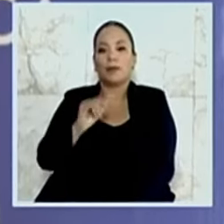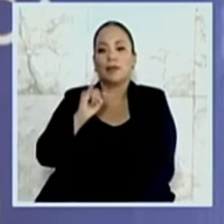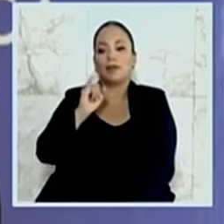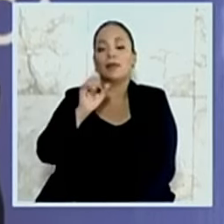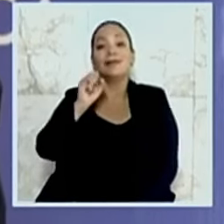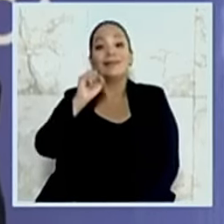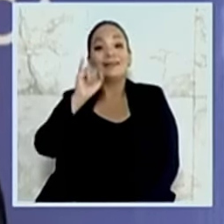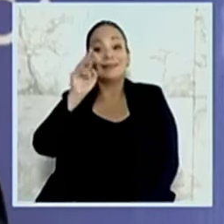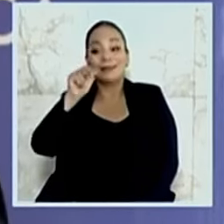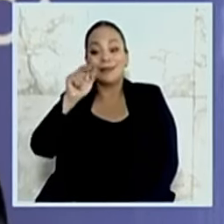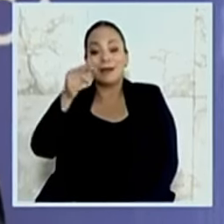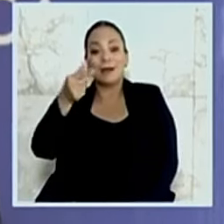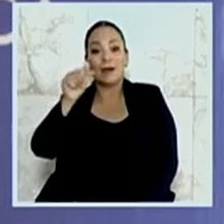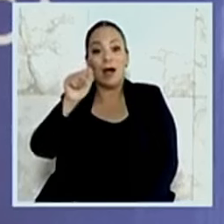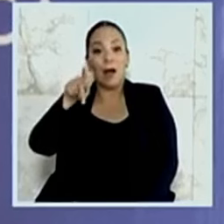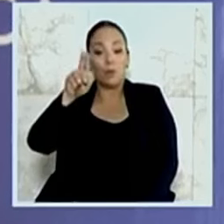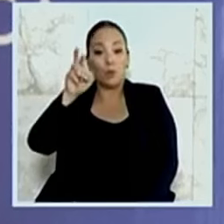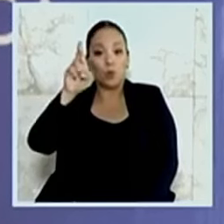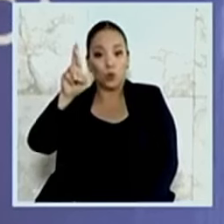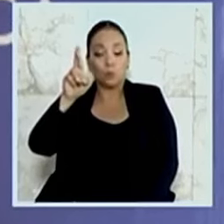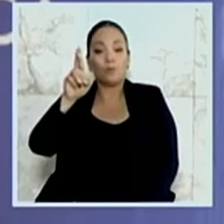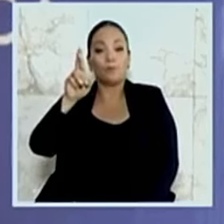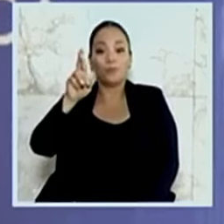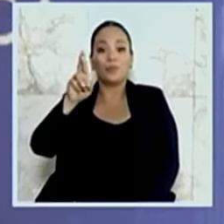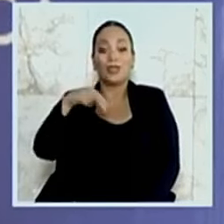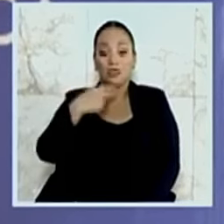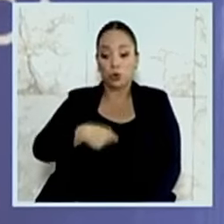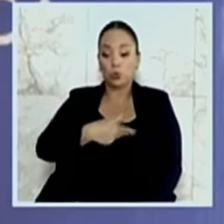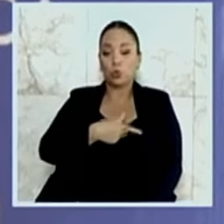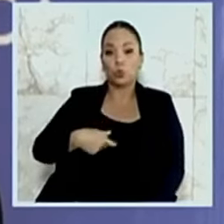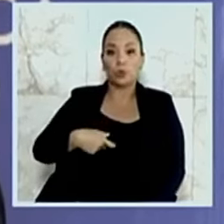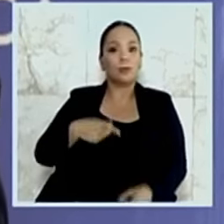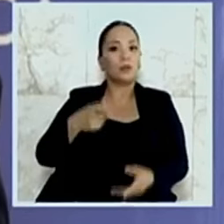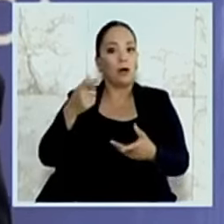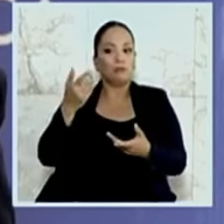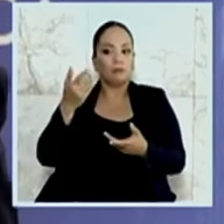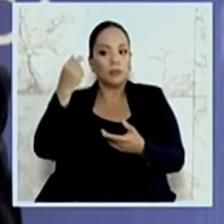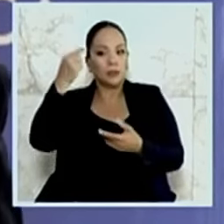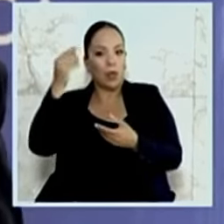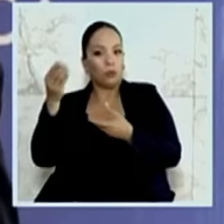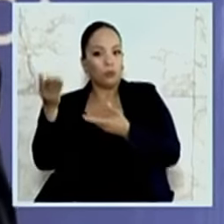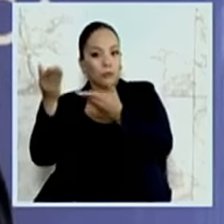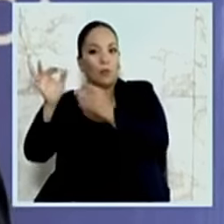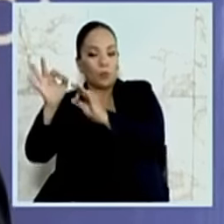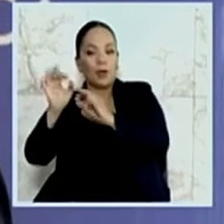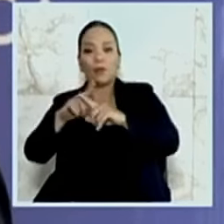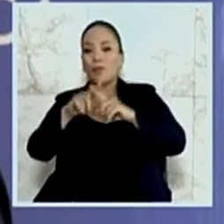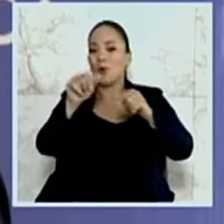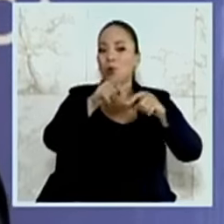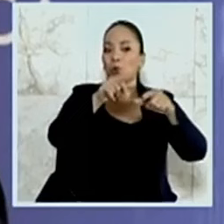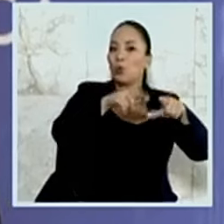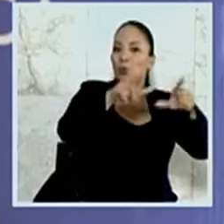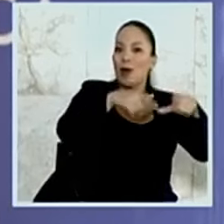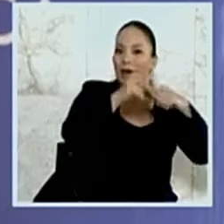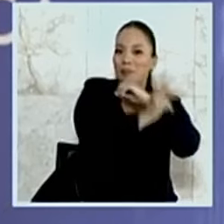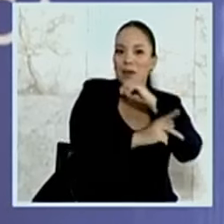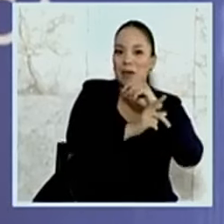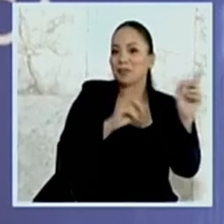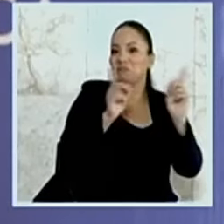y física de los ciudadanos. Eso es un servicio que en países como Singapur